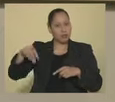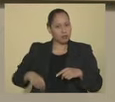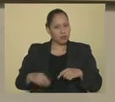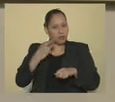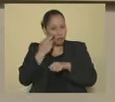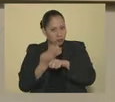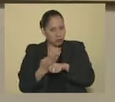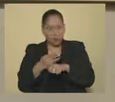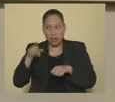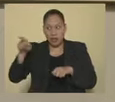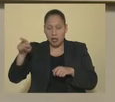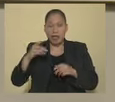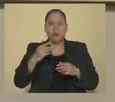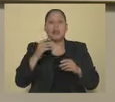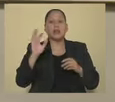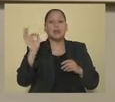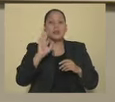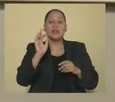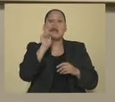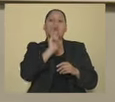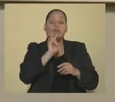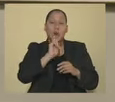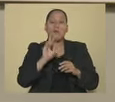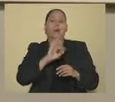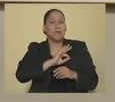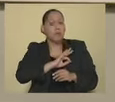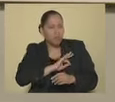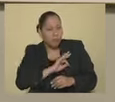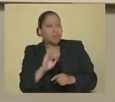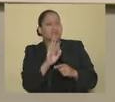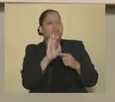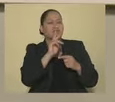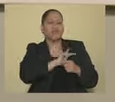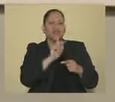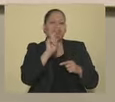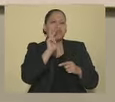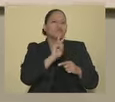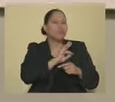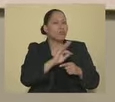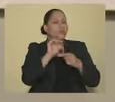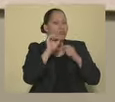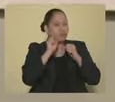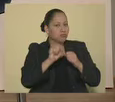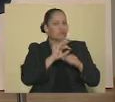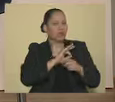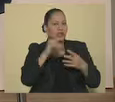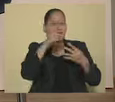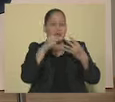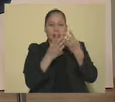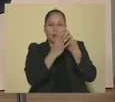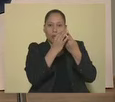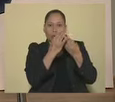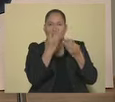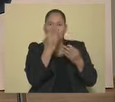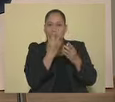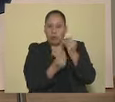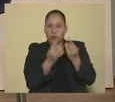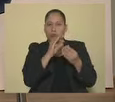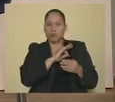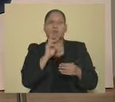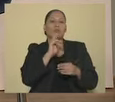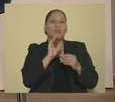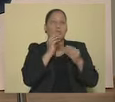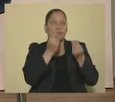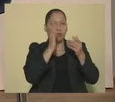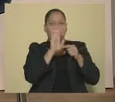en este caso, puede ser una prueba contundente. ¿Eh? Sí, sí. Es un conjunto de pruebas. Correcto. Muy bien, y bueno, pues aquí tenemos una llamadita que también nos